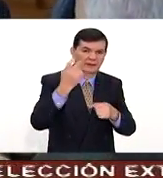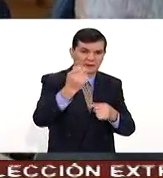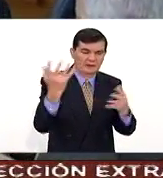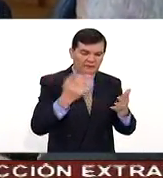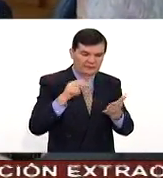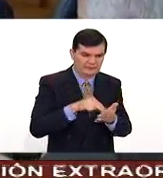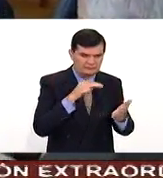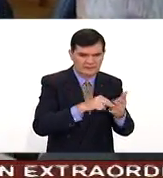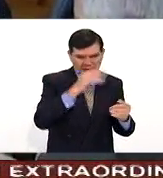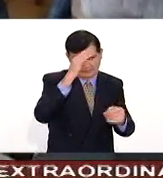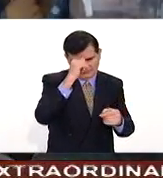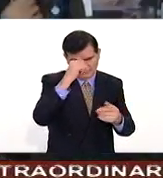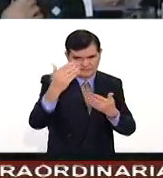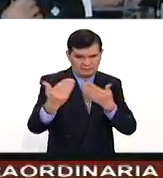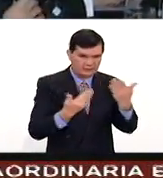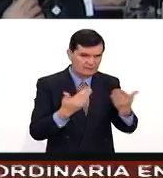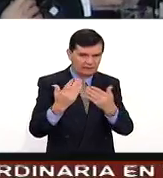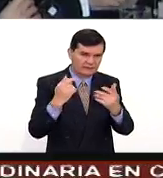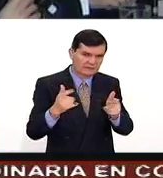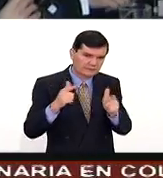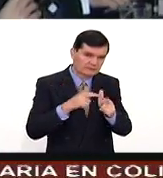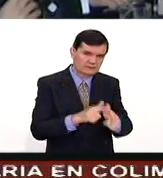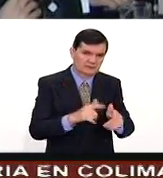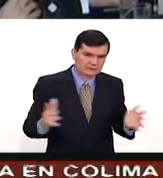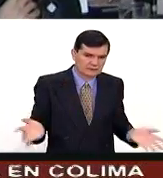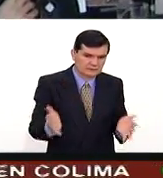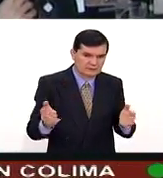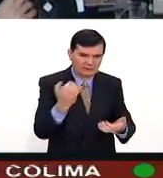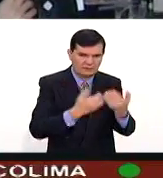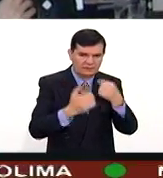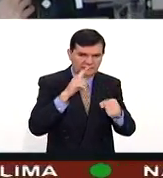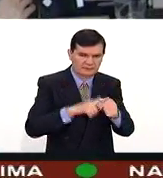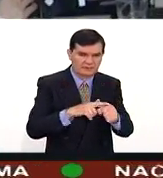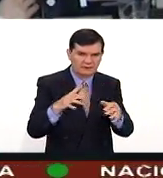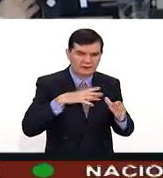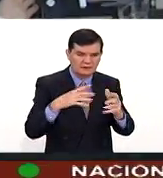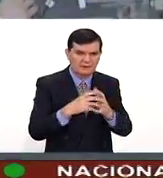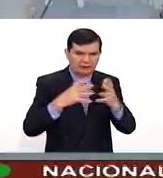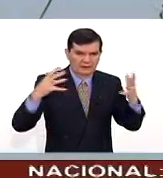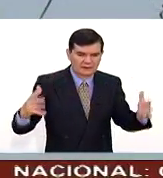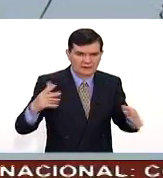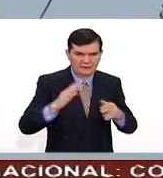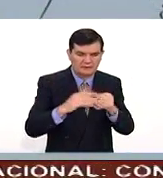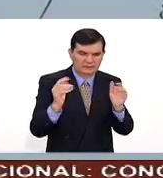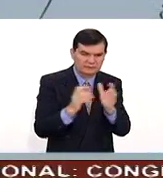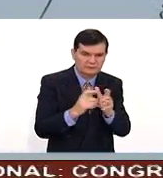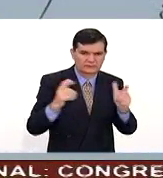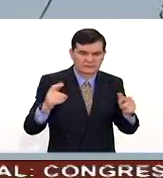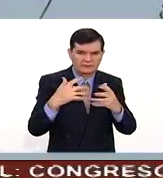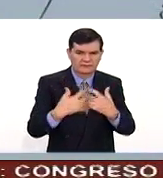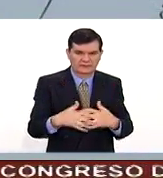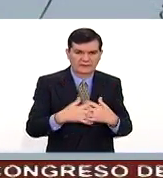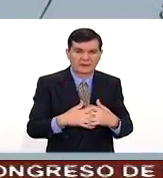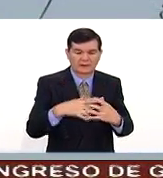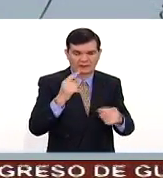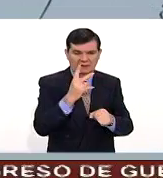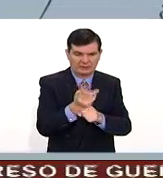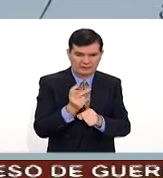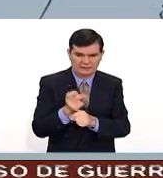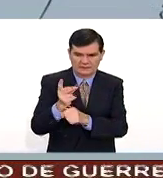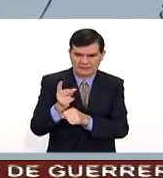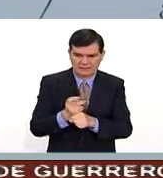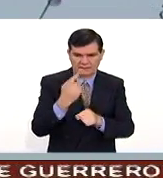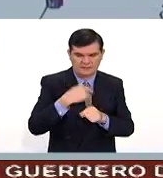la firma de un acuerdo entre ambos países para fomentar el intercambio comercial y el crecimiento de pequeñas y medianas empresas. La convocatoria para